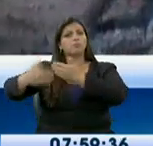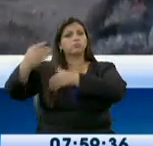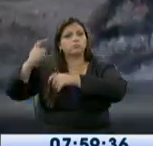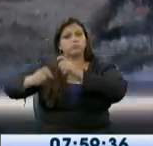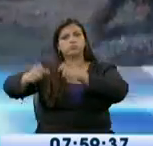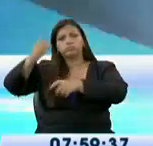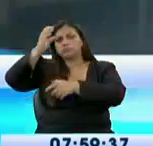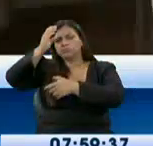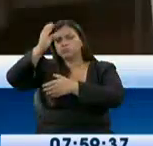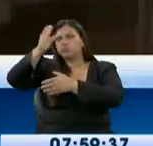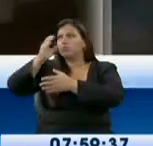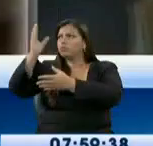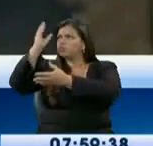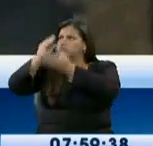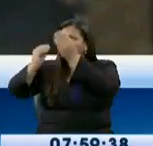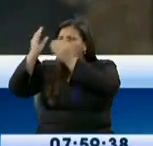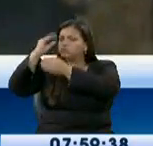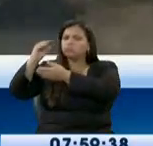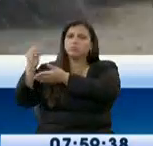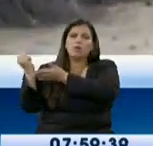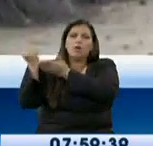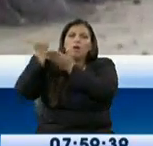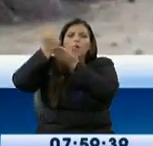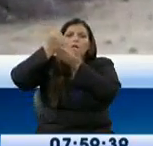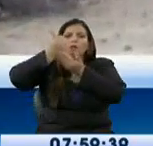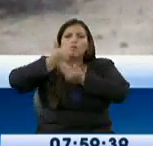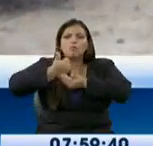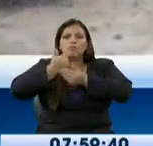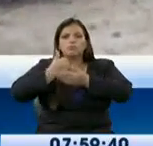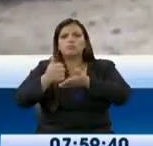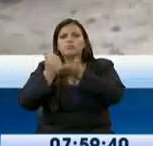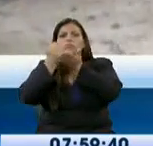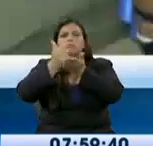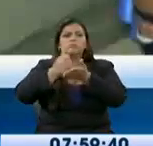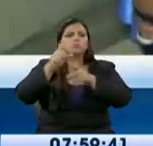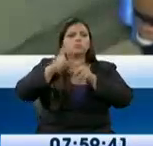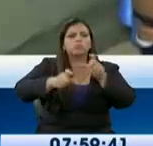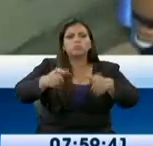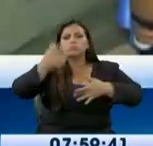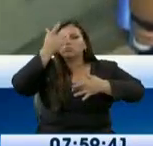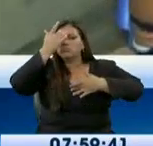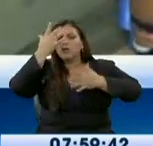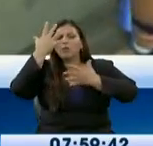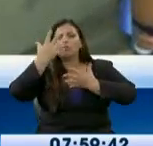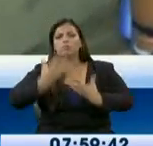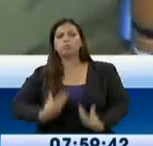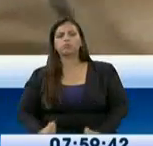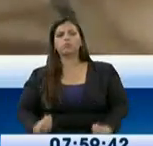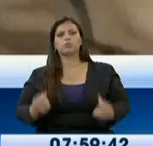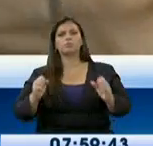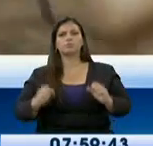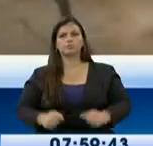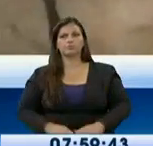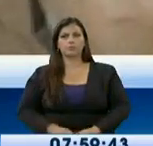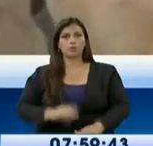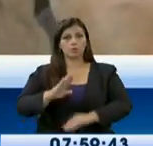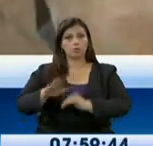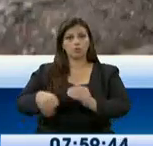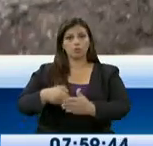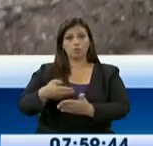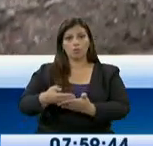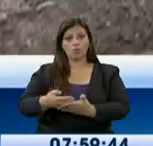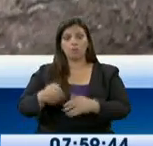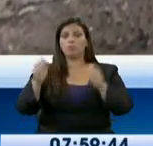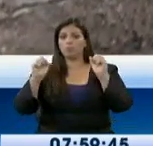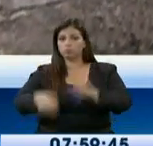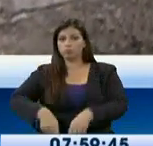hacía contacto para poder sanar a la gente. No todos los sáchilas pueden convertirse en poné, pues esto conlleva un proceso de aprendizaje